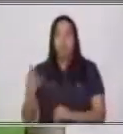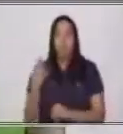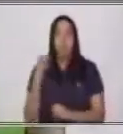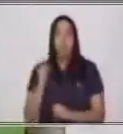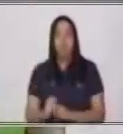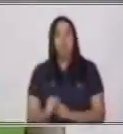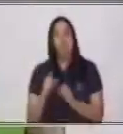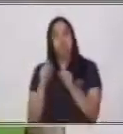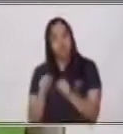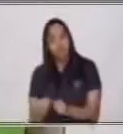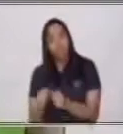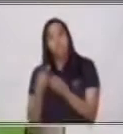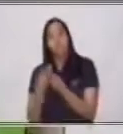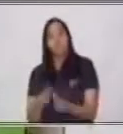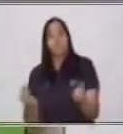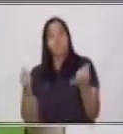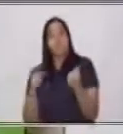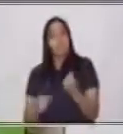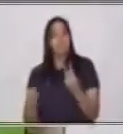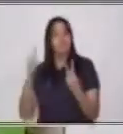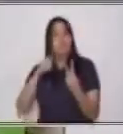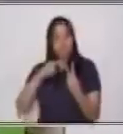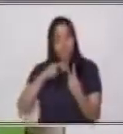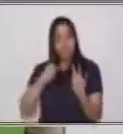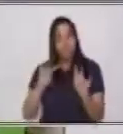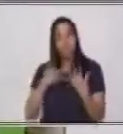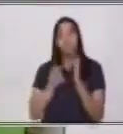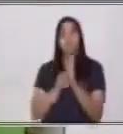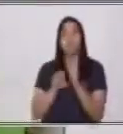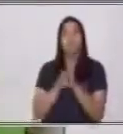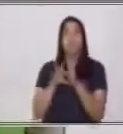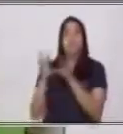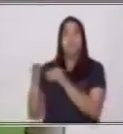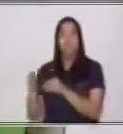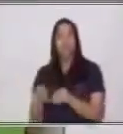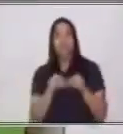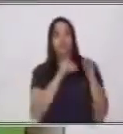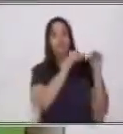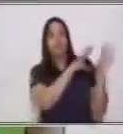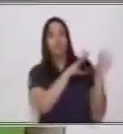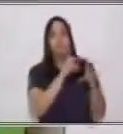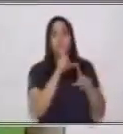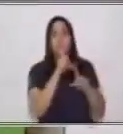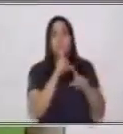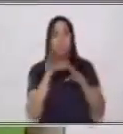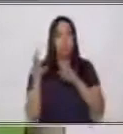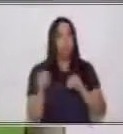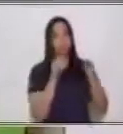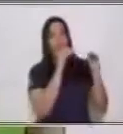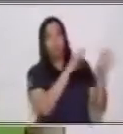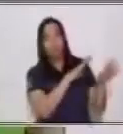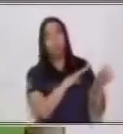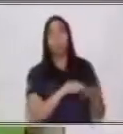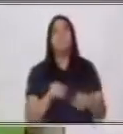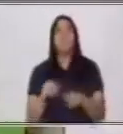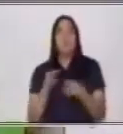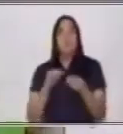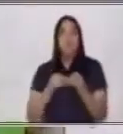más que un arreglo de filas y columnas donde solamente vamos a tener